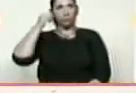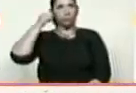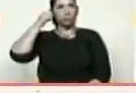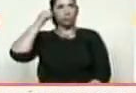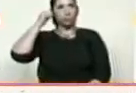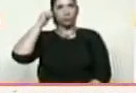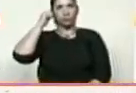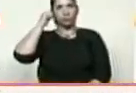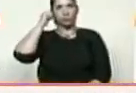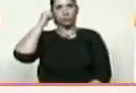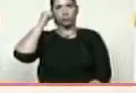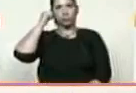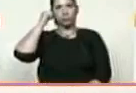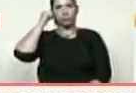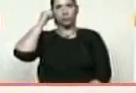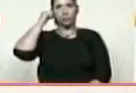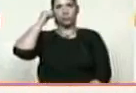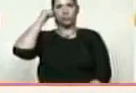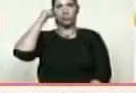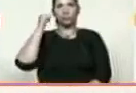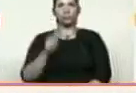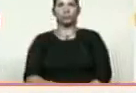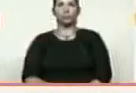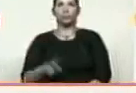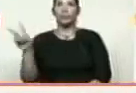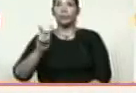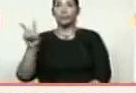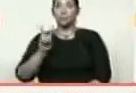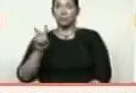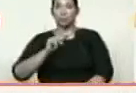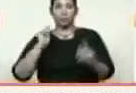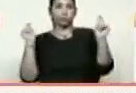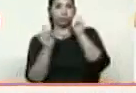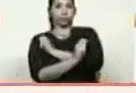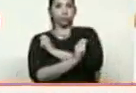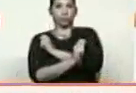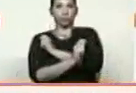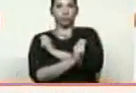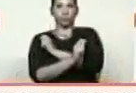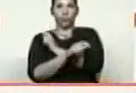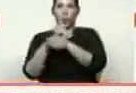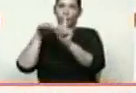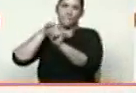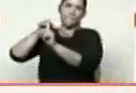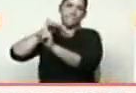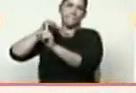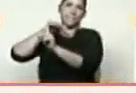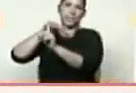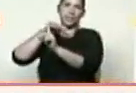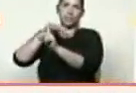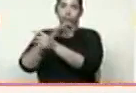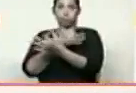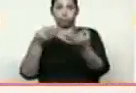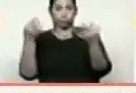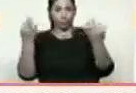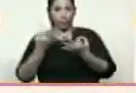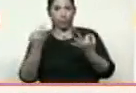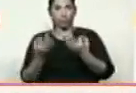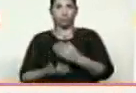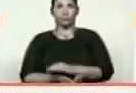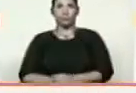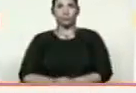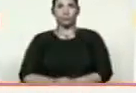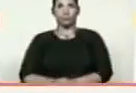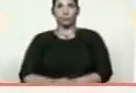Venezuela sí es, se constituyó en una amenaza inusual y extraordinaria. De verdad, verdad. ¿Por